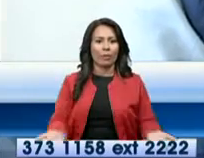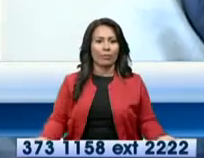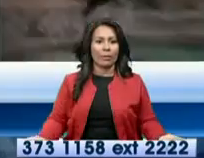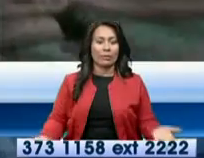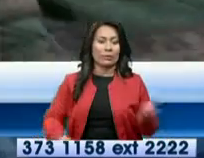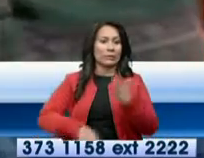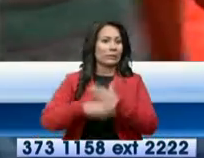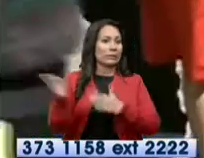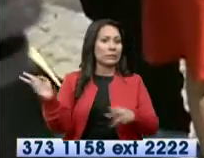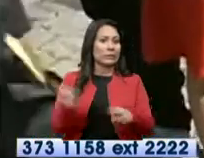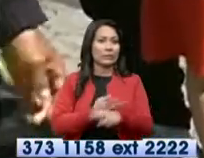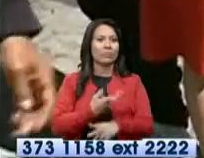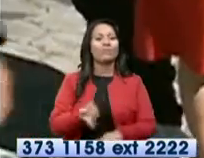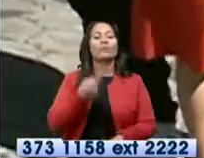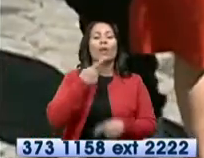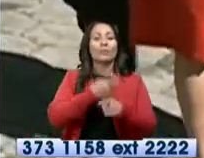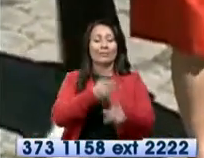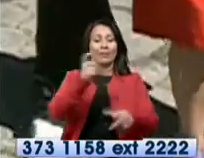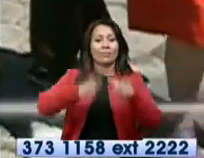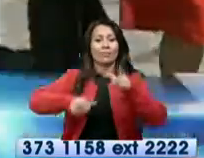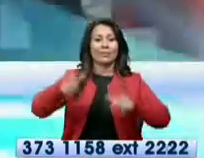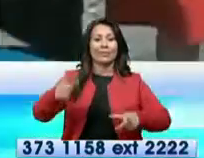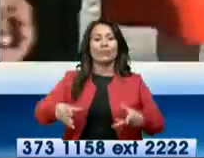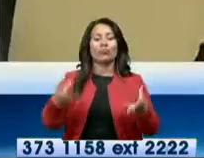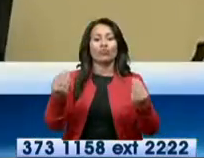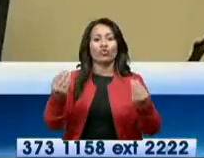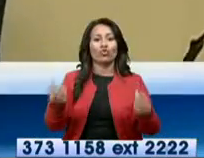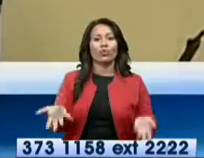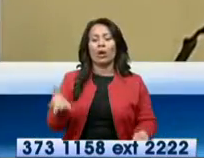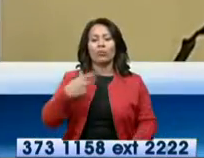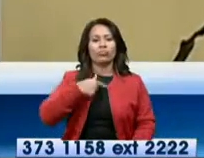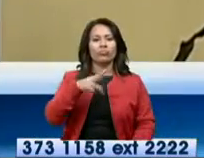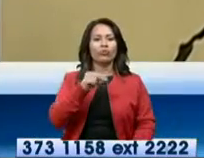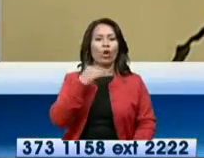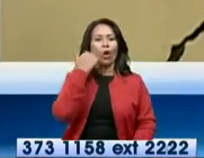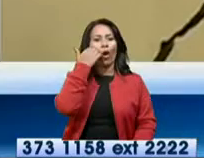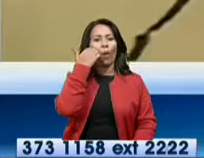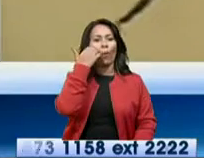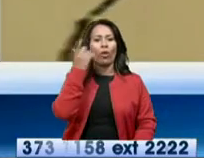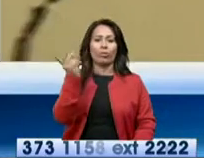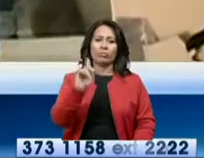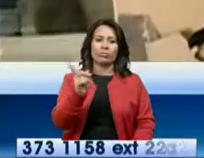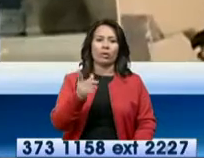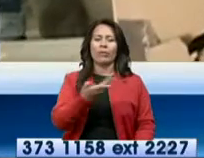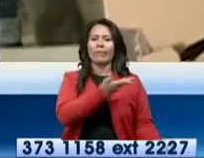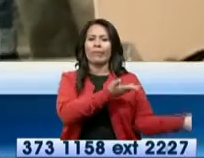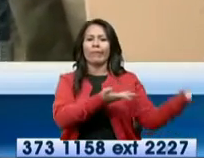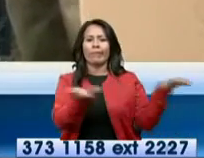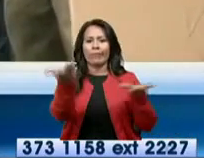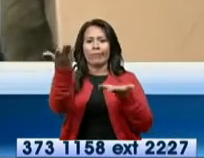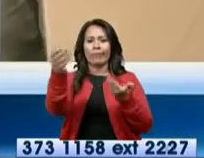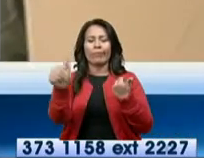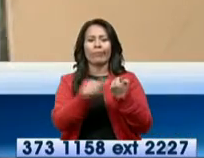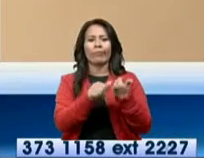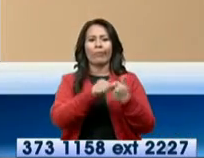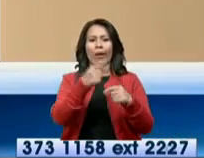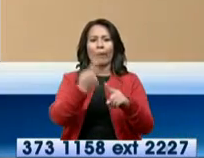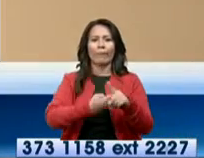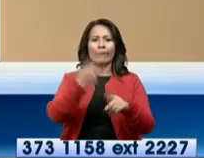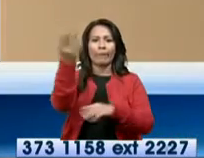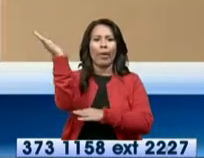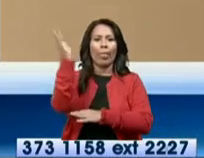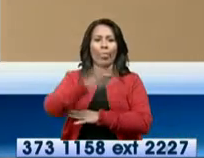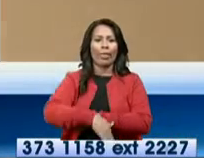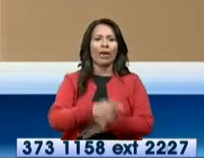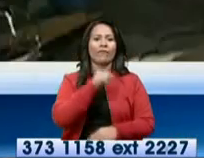mayores. Sin embargo, los moradores afectados mencionaron no estar conformes con el trabajo de la autoridad, pues a casi un mes de lo ocurrido aún no tienen